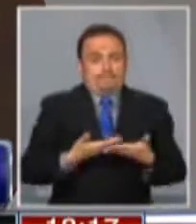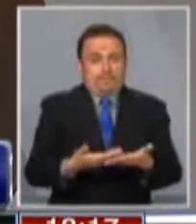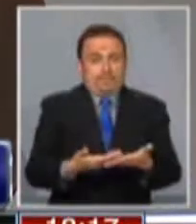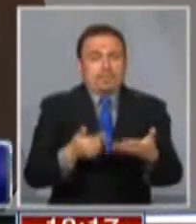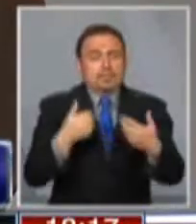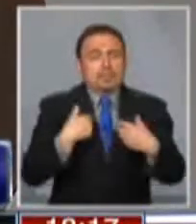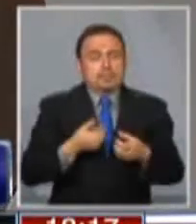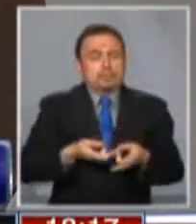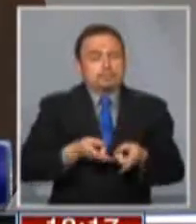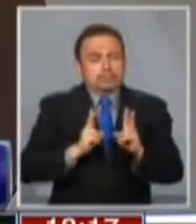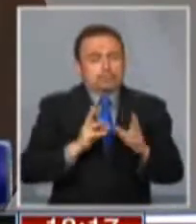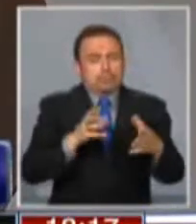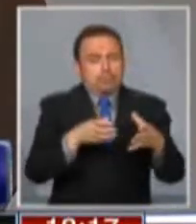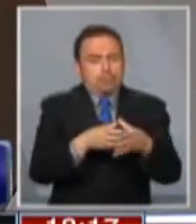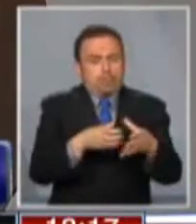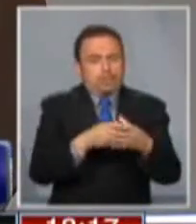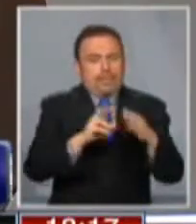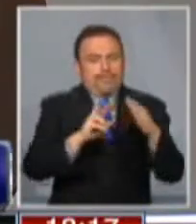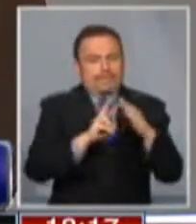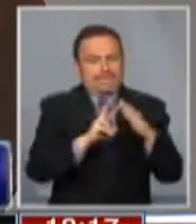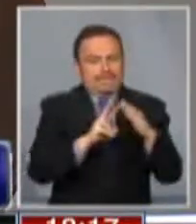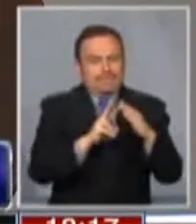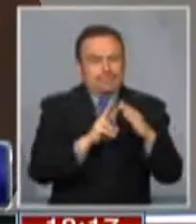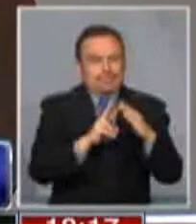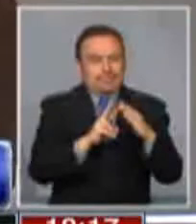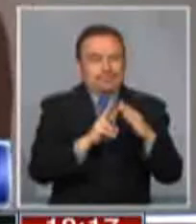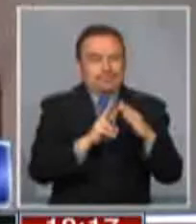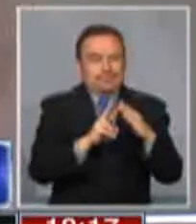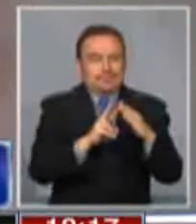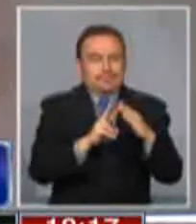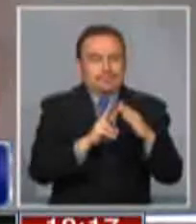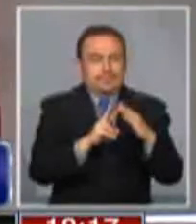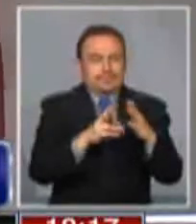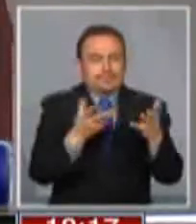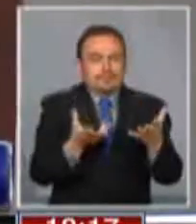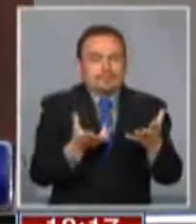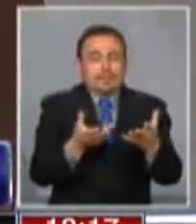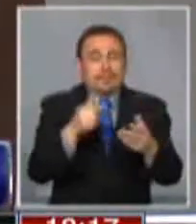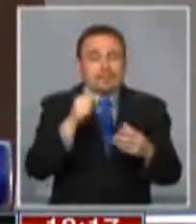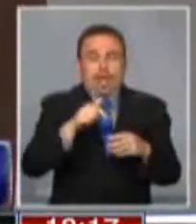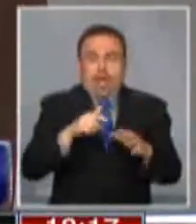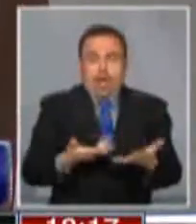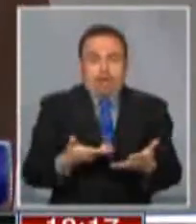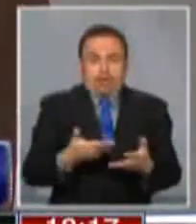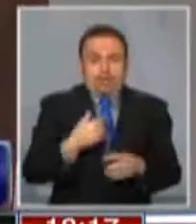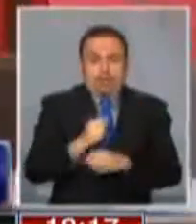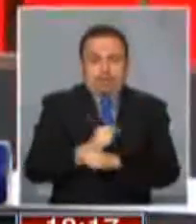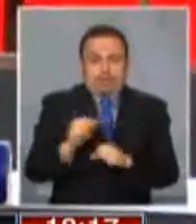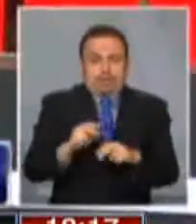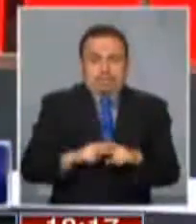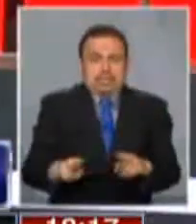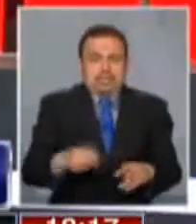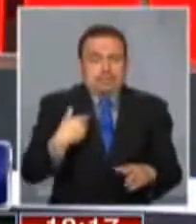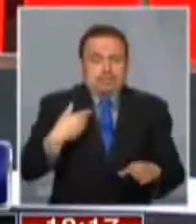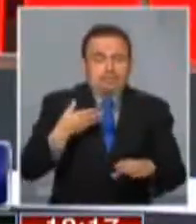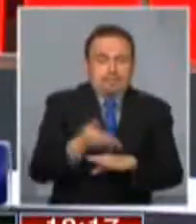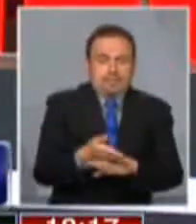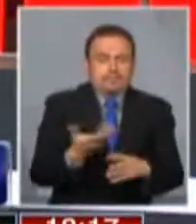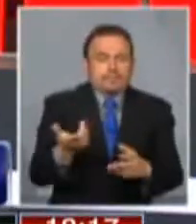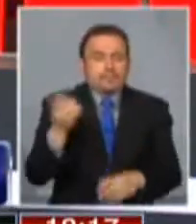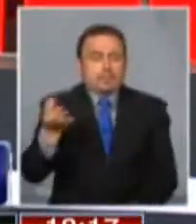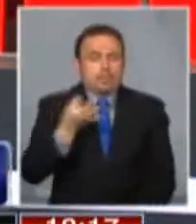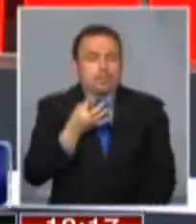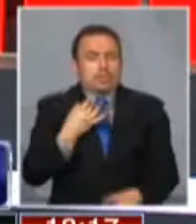permitieran participar de estas juntas de vecinos, lo que actualmente no lo podemos hacer. Ahora, ustedes hablaban de que tenían una súper buena relación